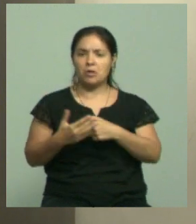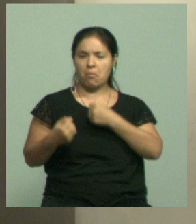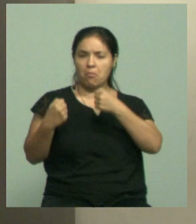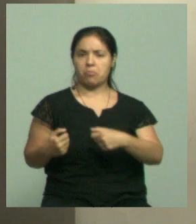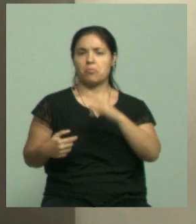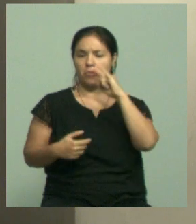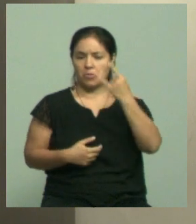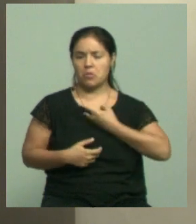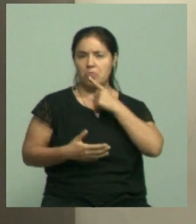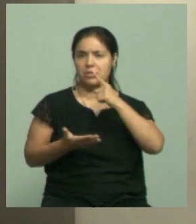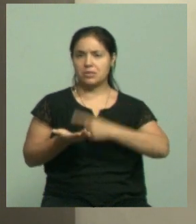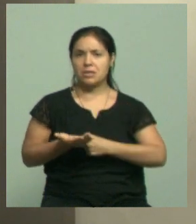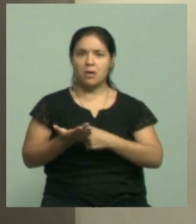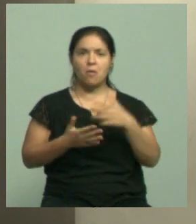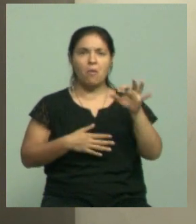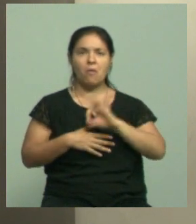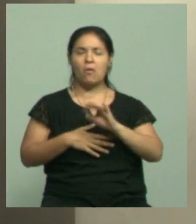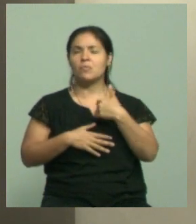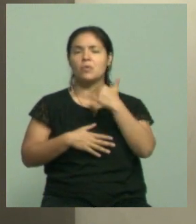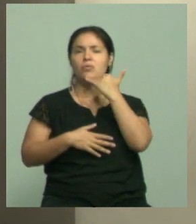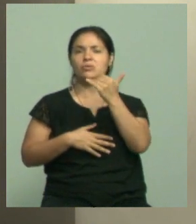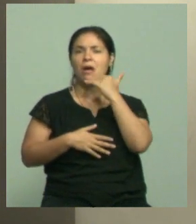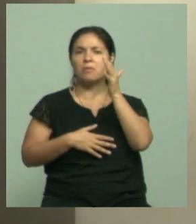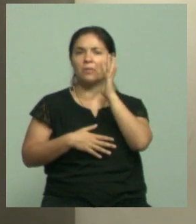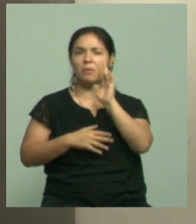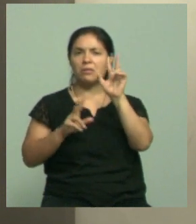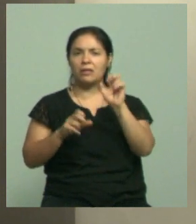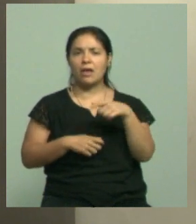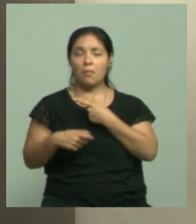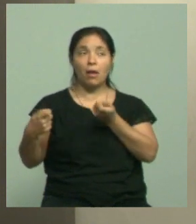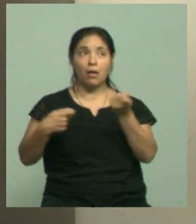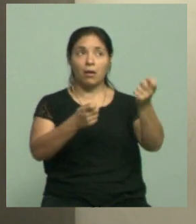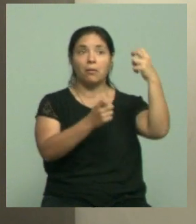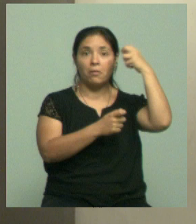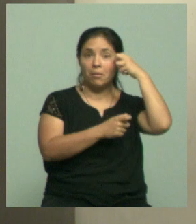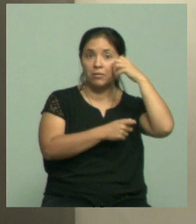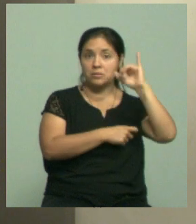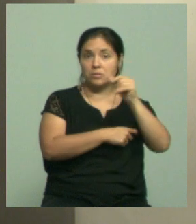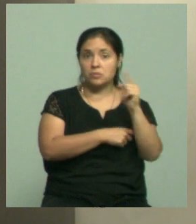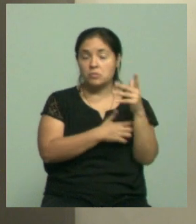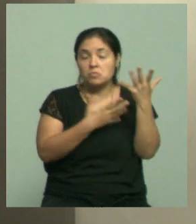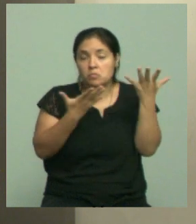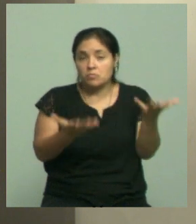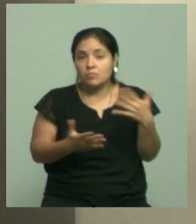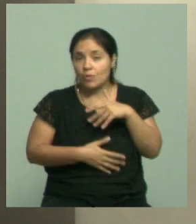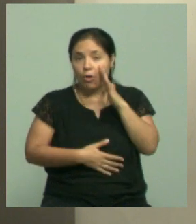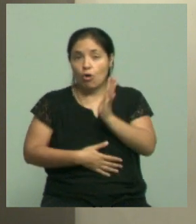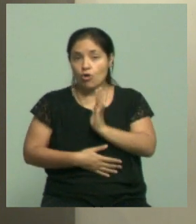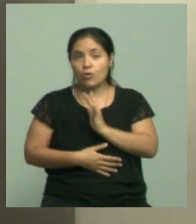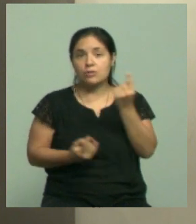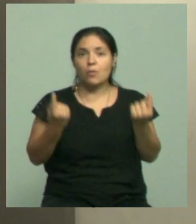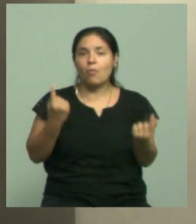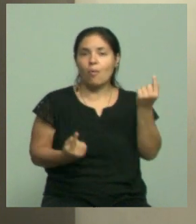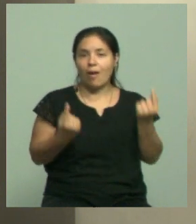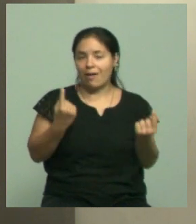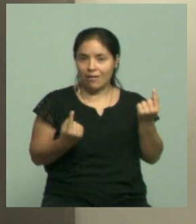están haciendo, o impericia, desconocimiento respecto de cuál es el proceso burocrático correspondiente a los fines de impulsar